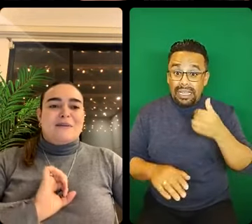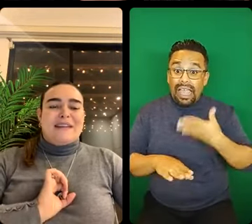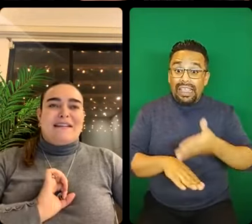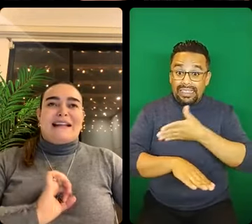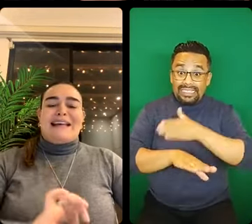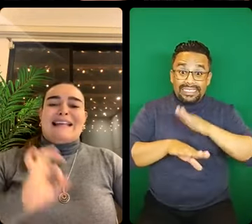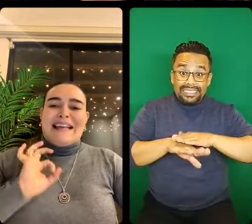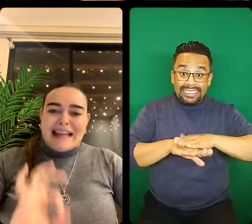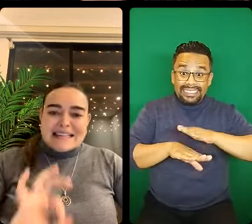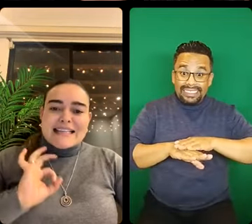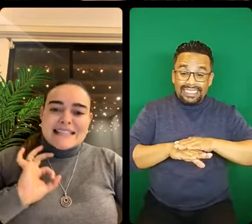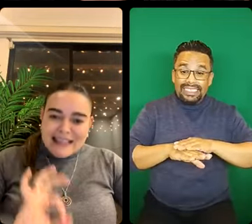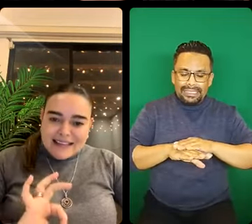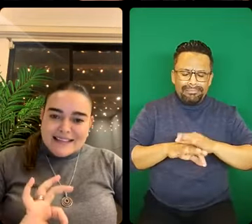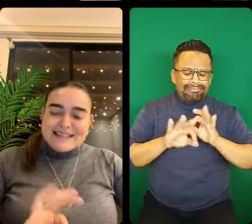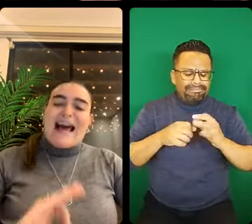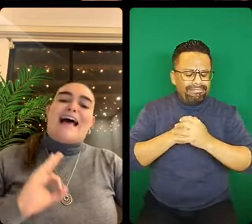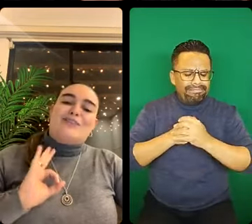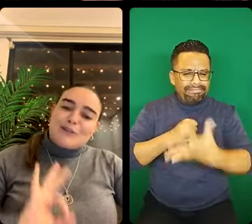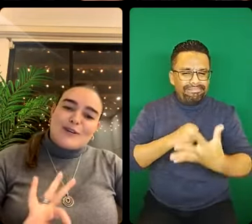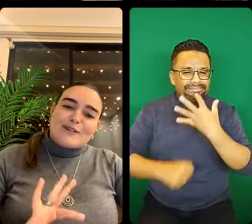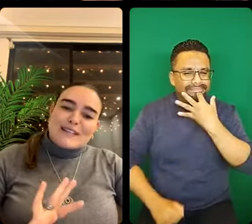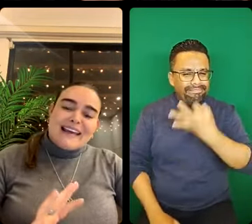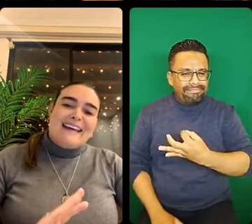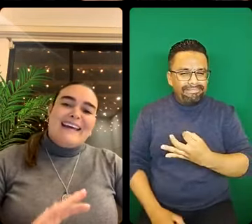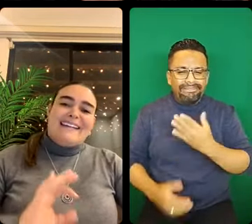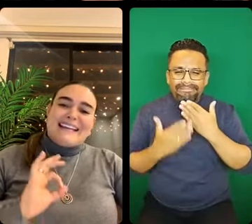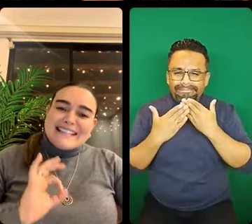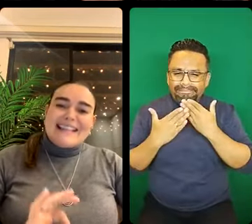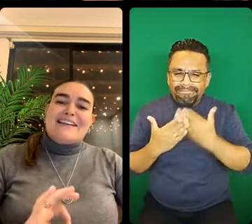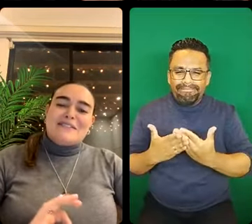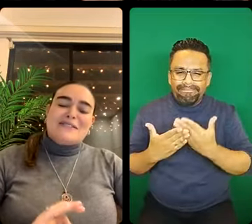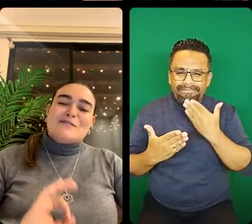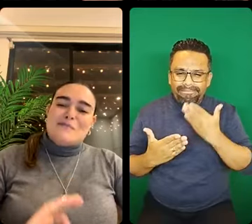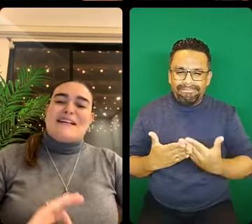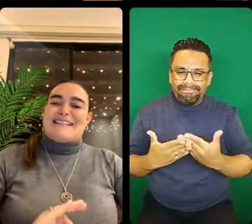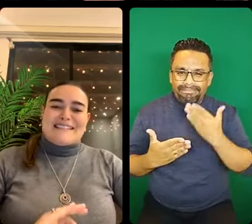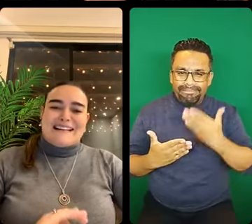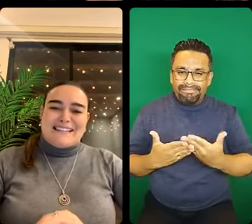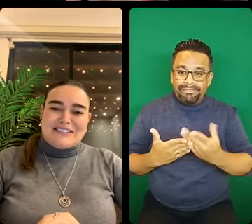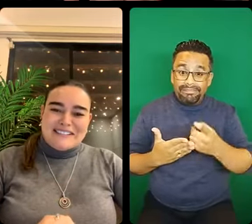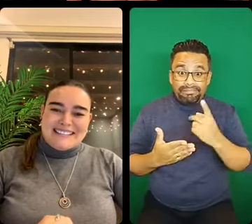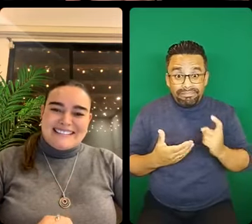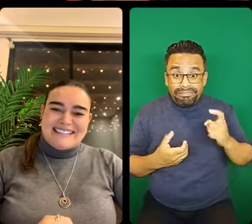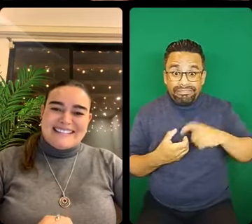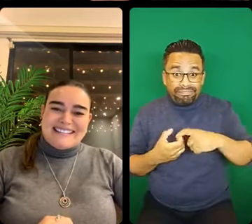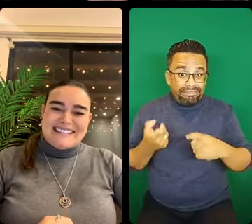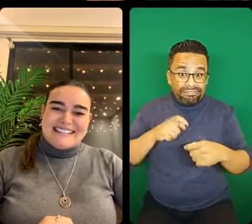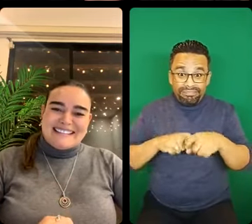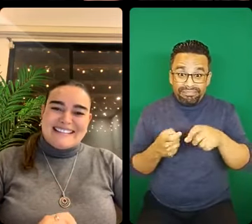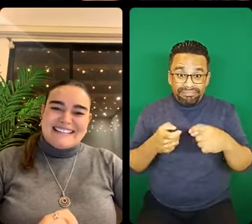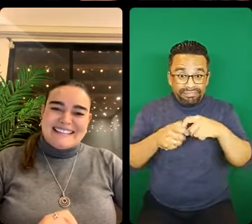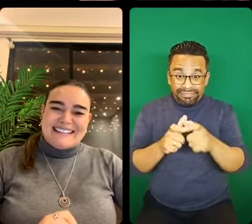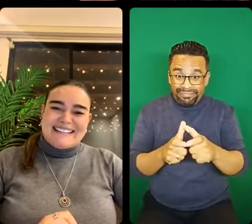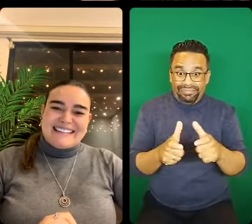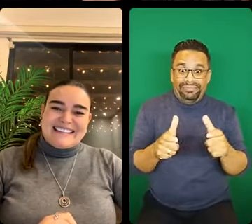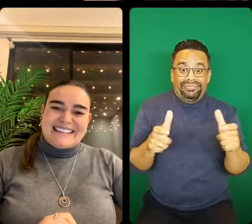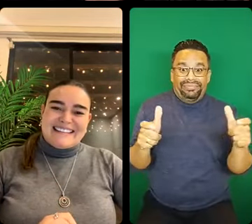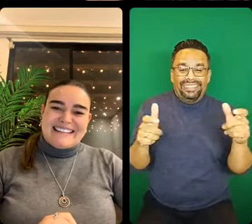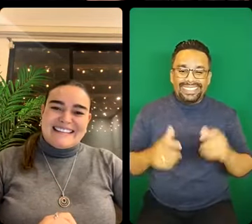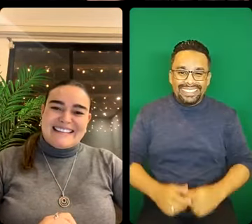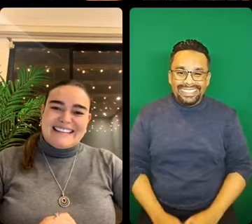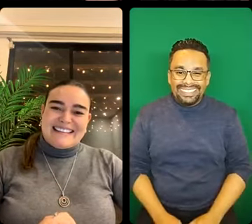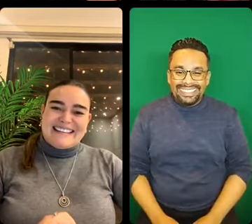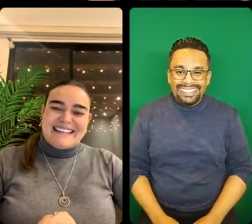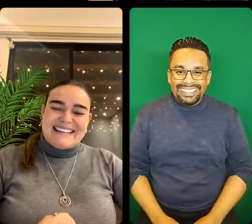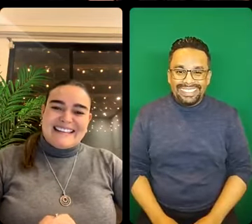inicio, de verdad, gracias a todos los que decidieron sumarse a este reto. Bueno, mi